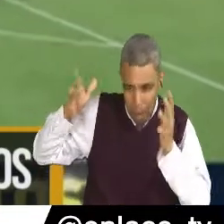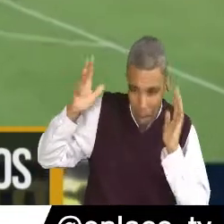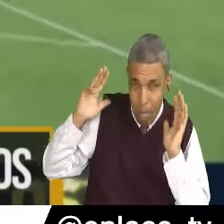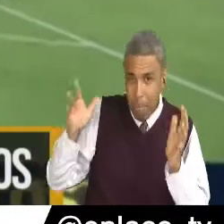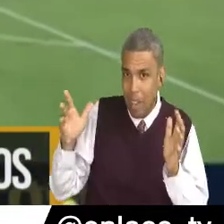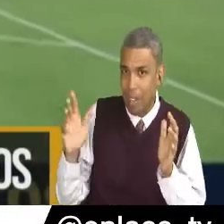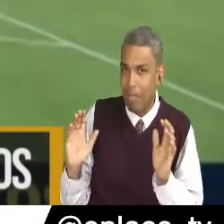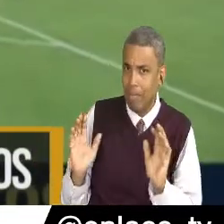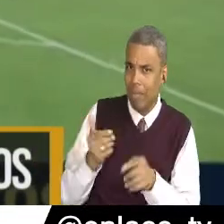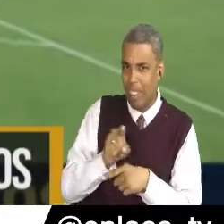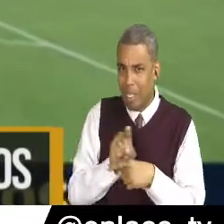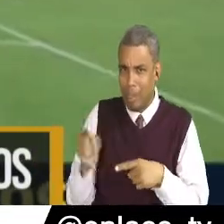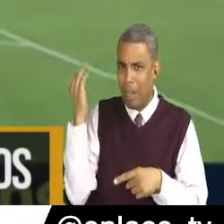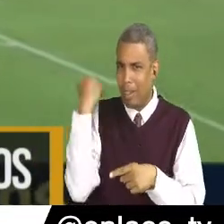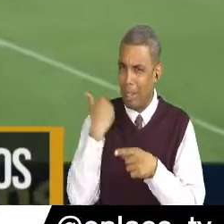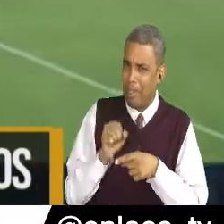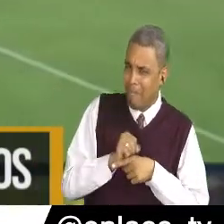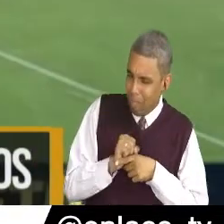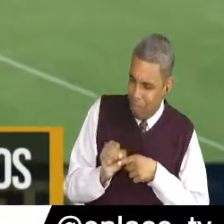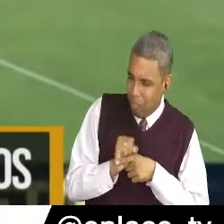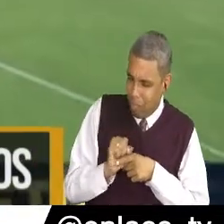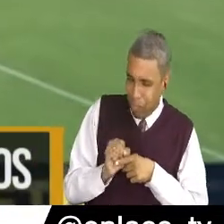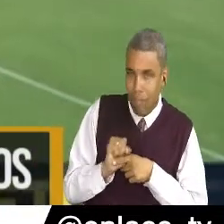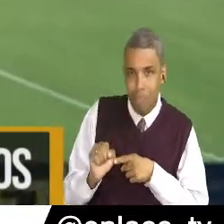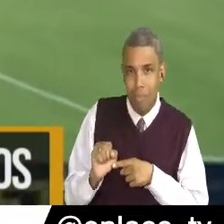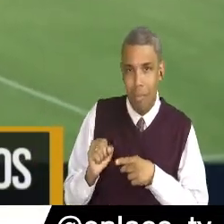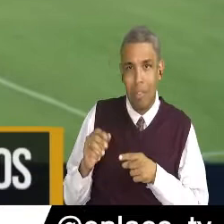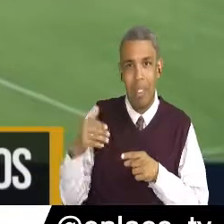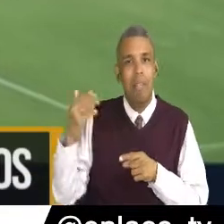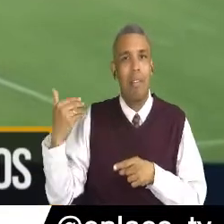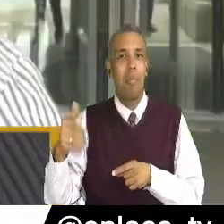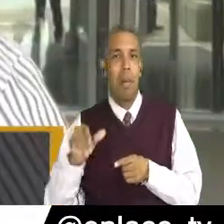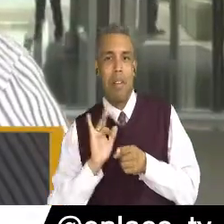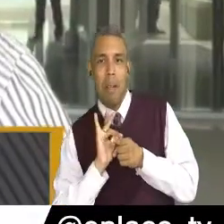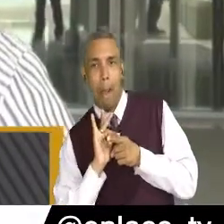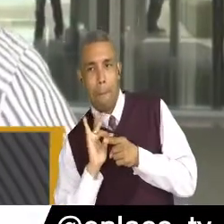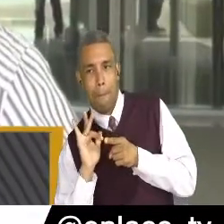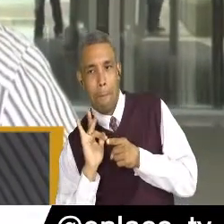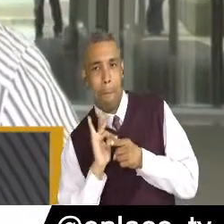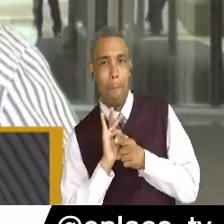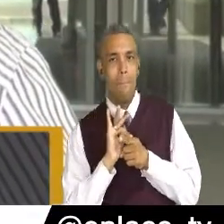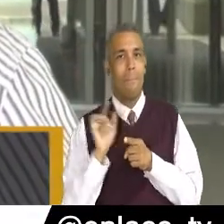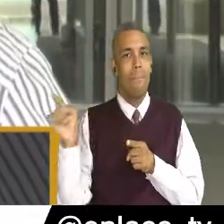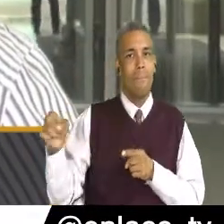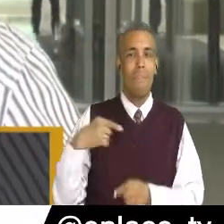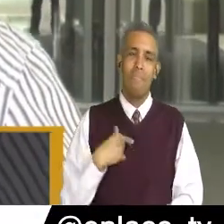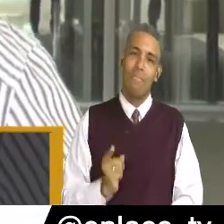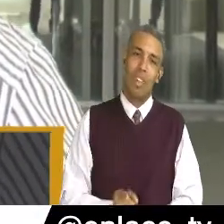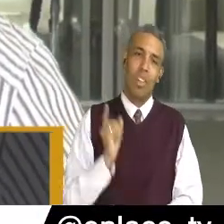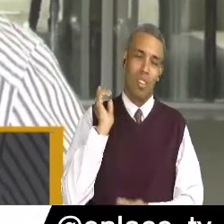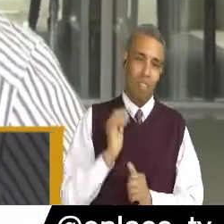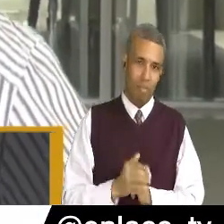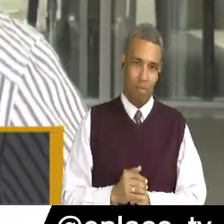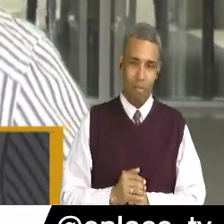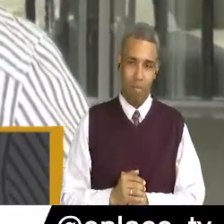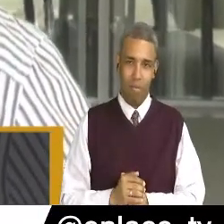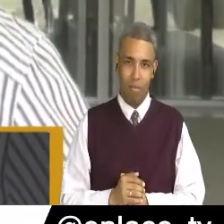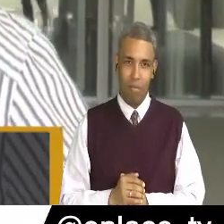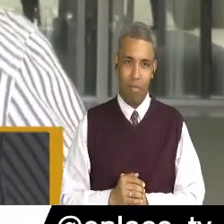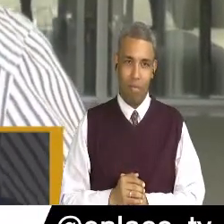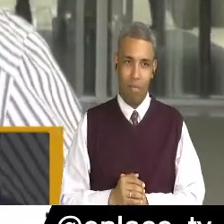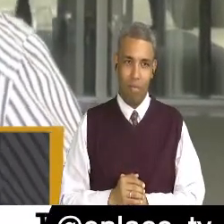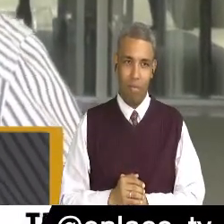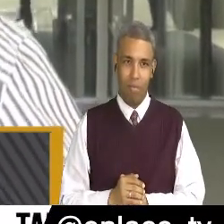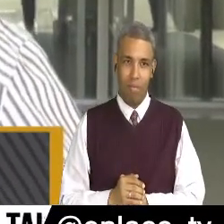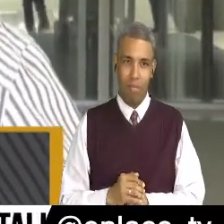practicado a través de la semana, o como lo hemos hecho a través de todos los días en que prevemos trabajos cuando vamos a enfrentar equipos que juegan línea